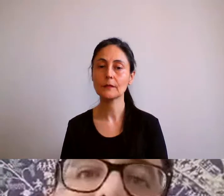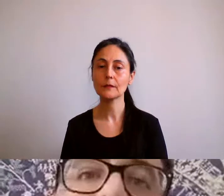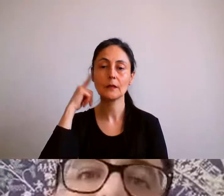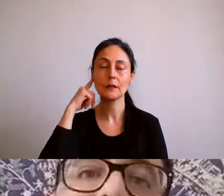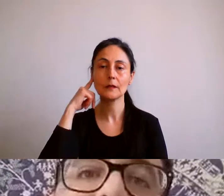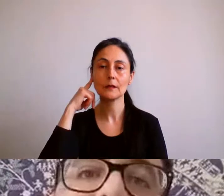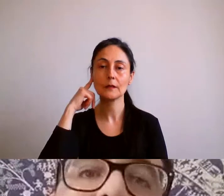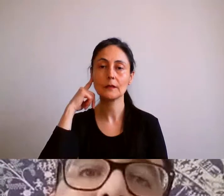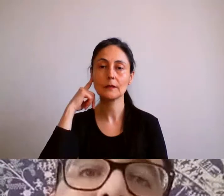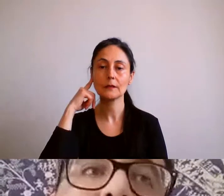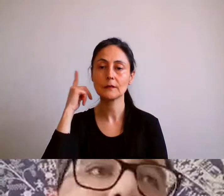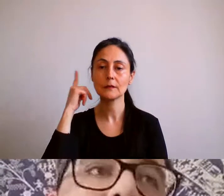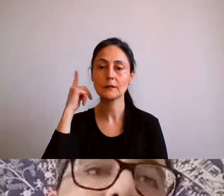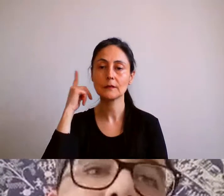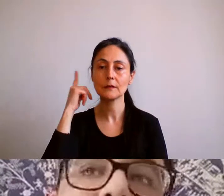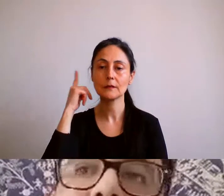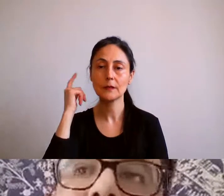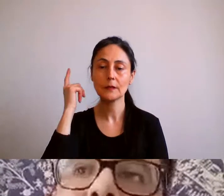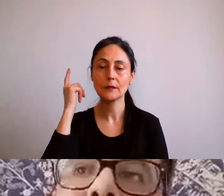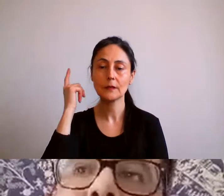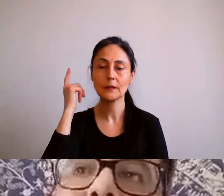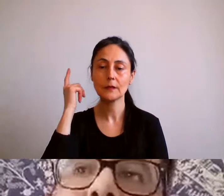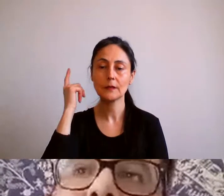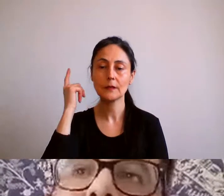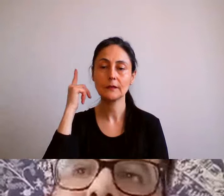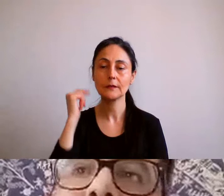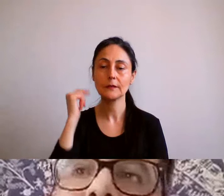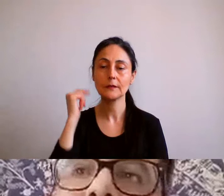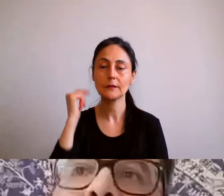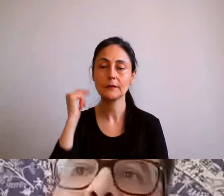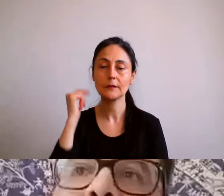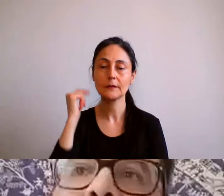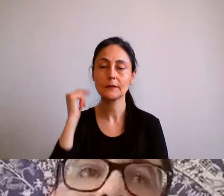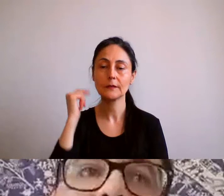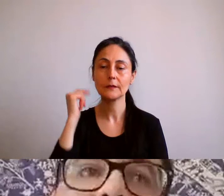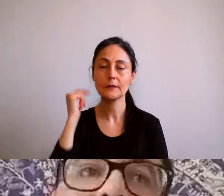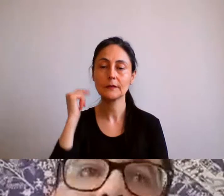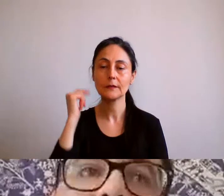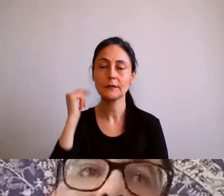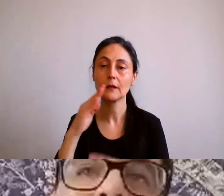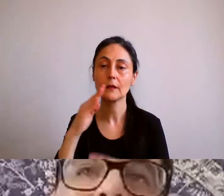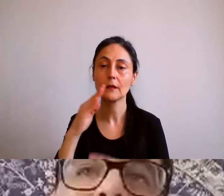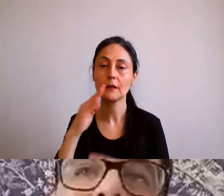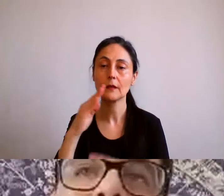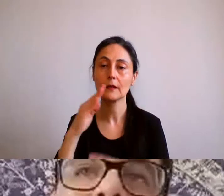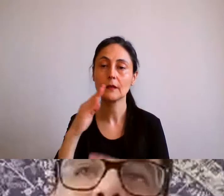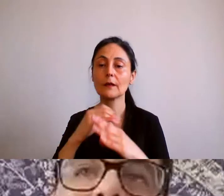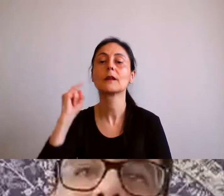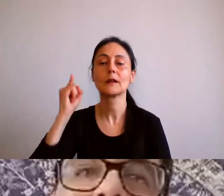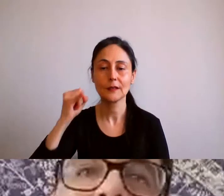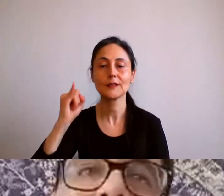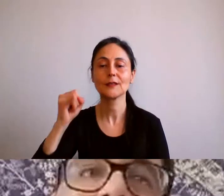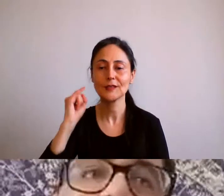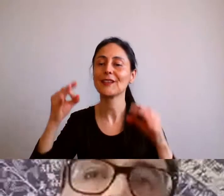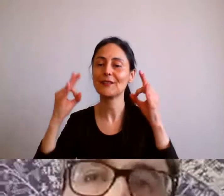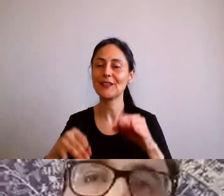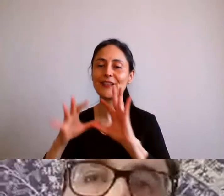Está silenciado, decano. Decano. Está silenciado, sí. Sí, efectivamente, gracias.